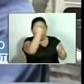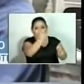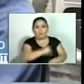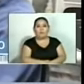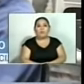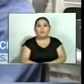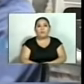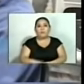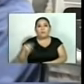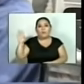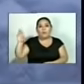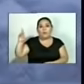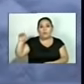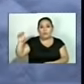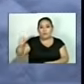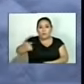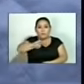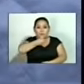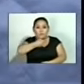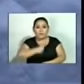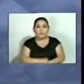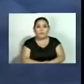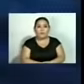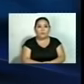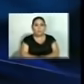Bricio Segovia, Voz de América, Washington.